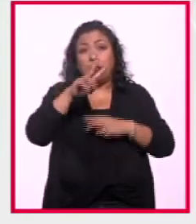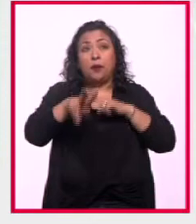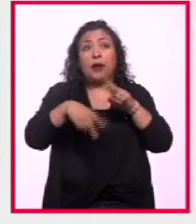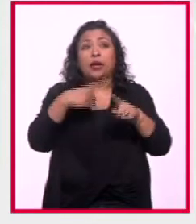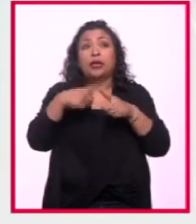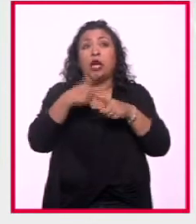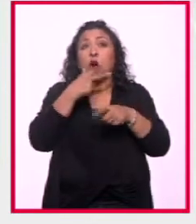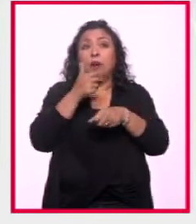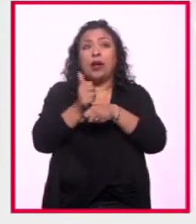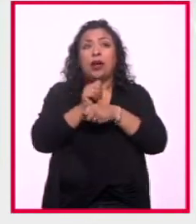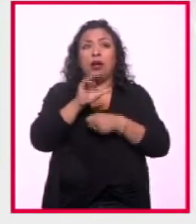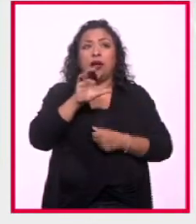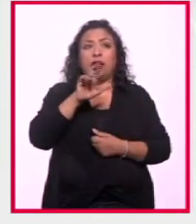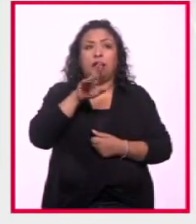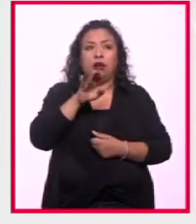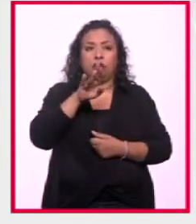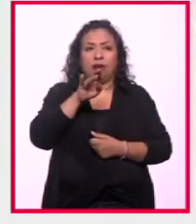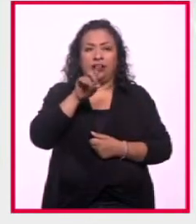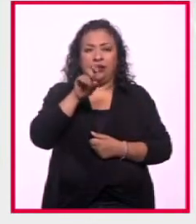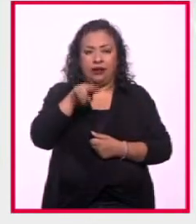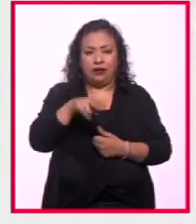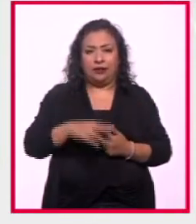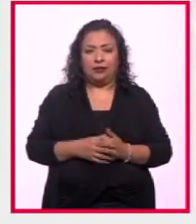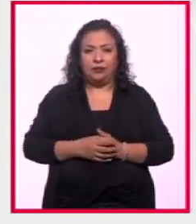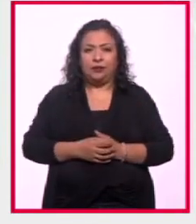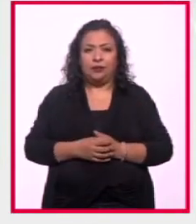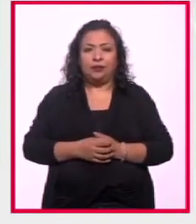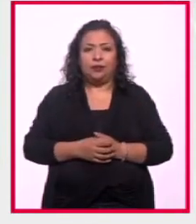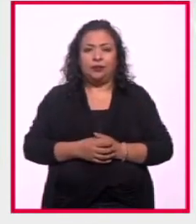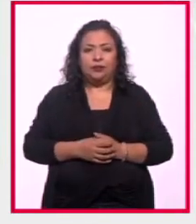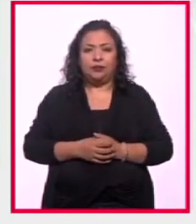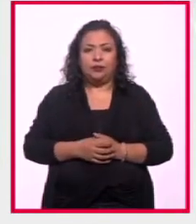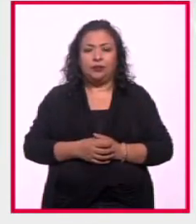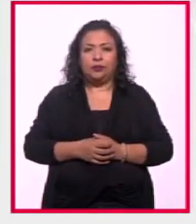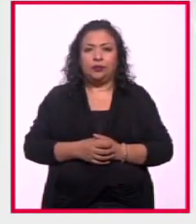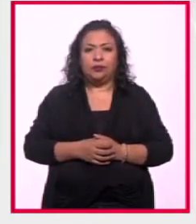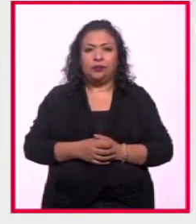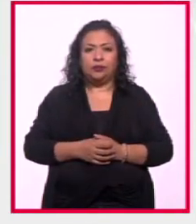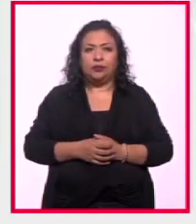del actor carlos bardem vista documental identificar